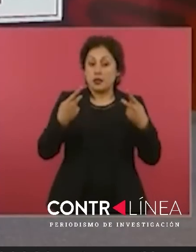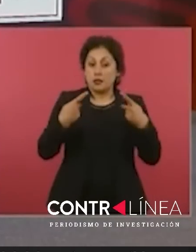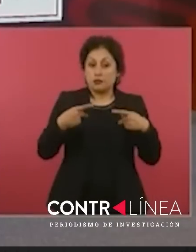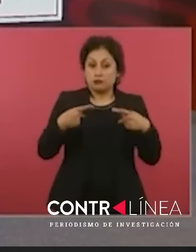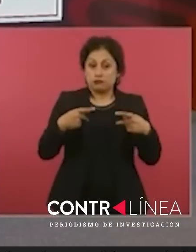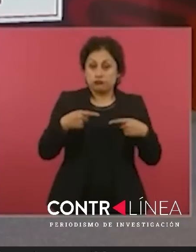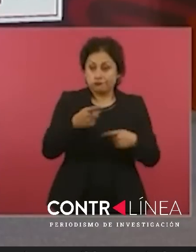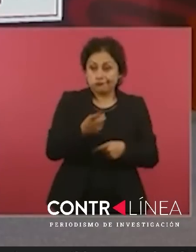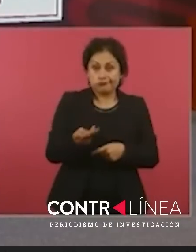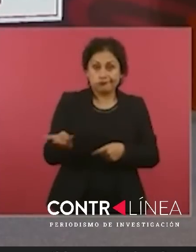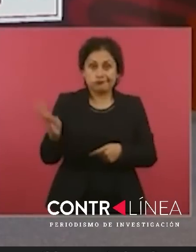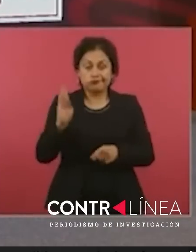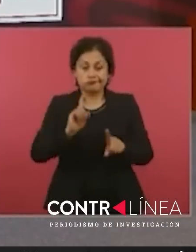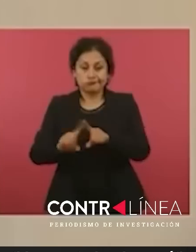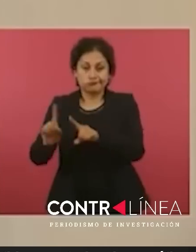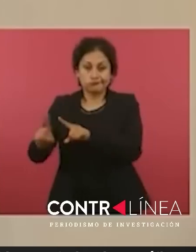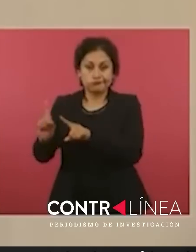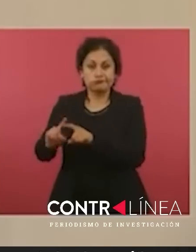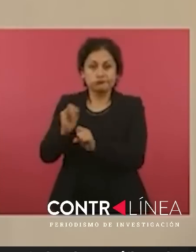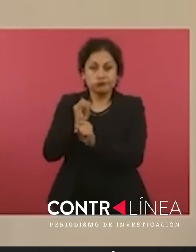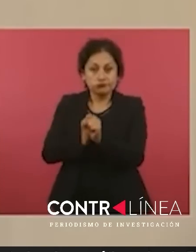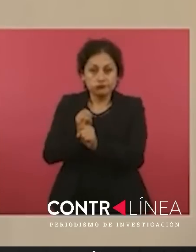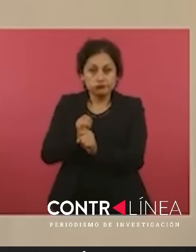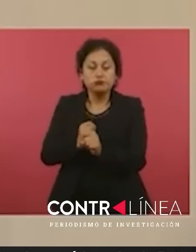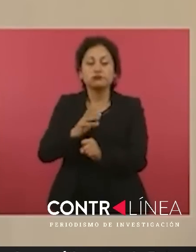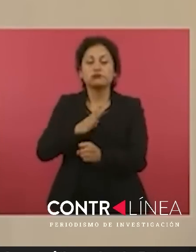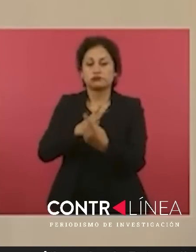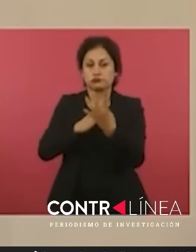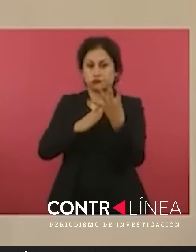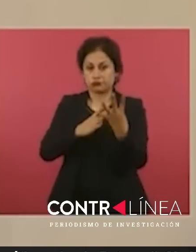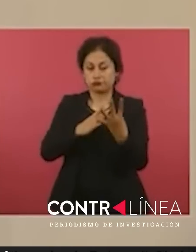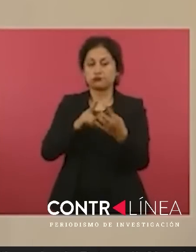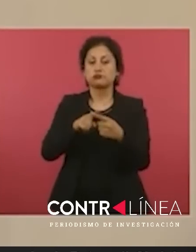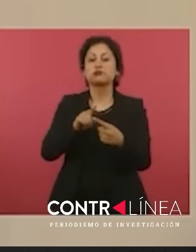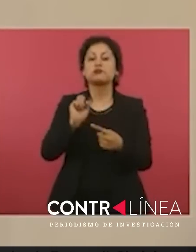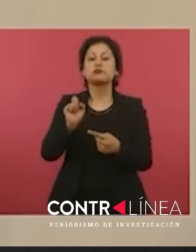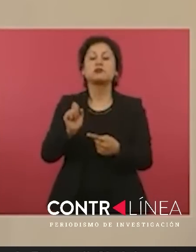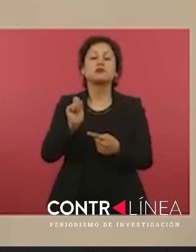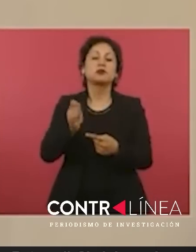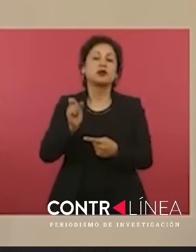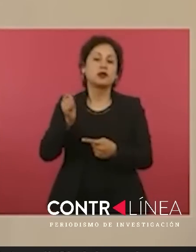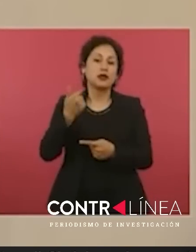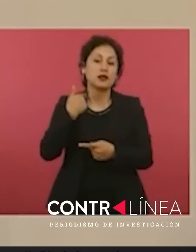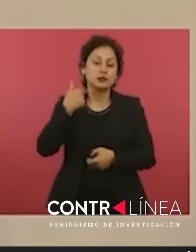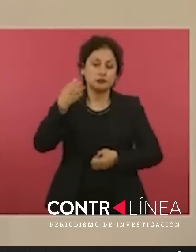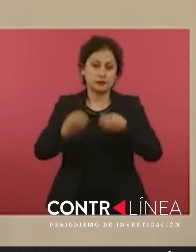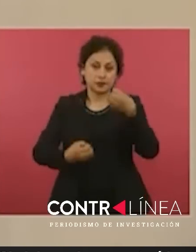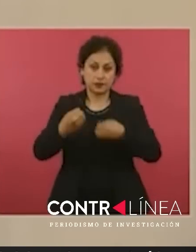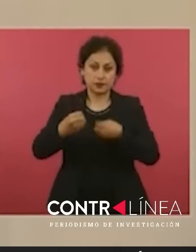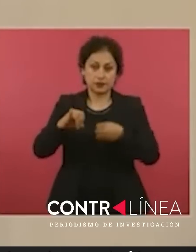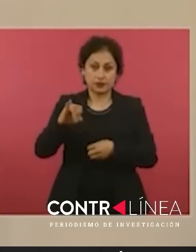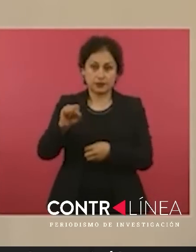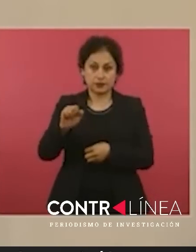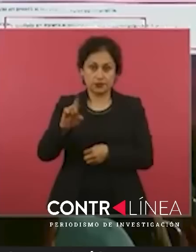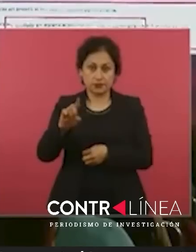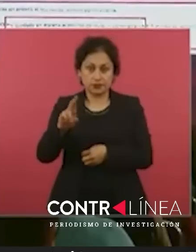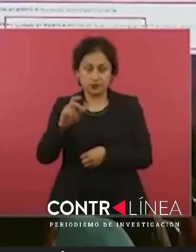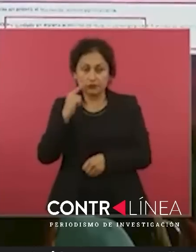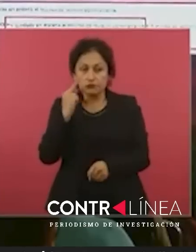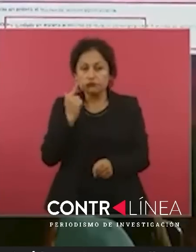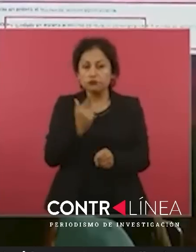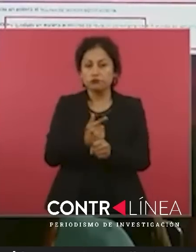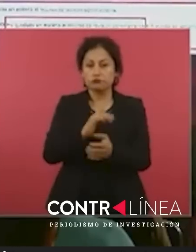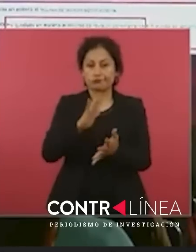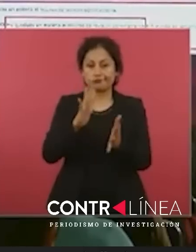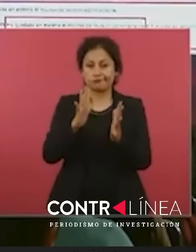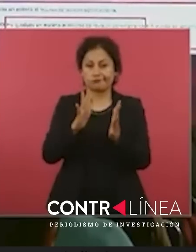esta ocasión 3 casos. El primero es el ex magistrado Isidro Abelar Gutiérrez por sus presuntos nexos con el cártel